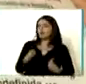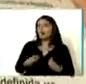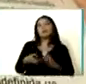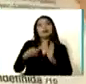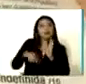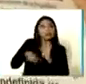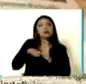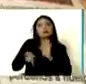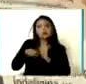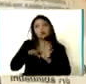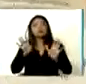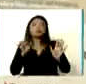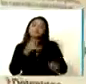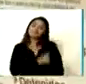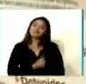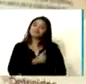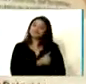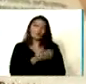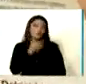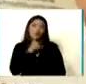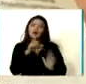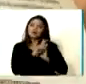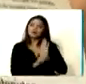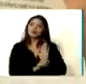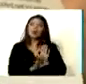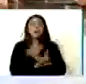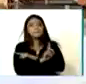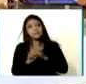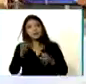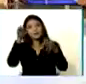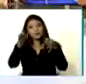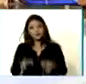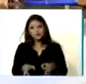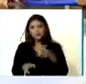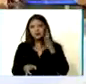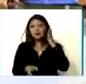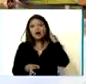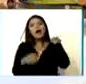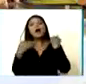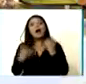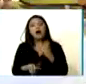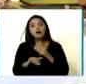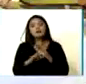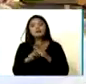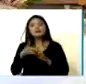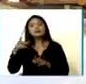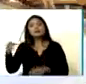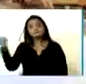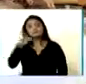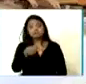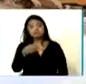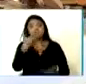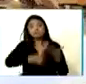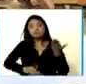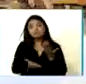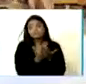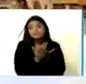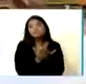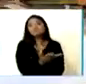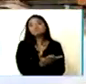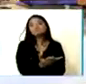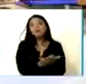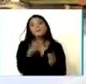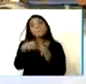Claro, es lamentable. Pero es lamentable, no existe en nuestra Constitución. Pero afortunadamente ahí está el amparo, la Procuraduría General de la República interpuso este amparo y el TSJ